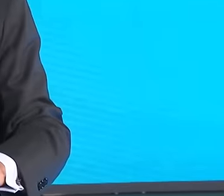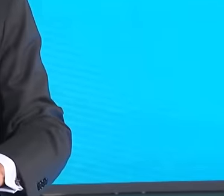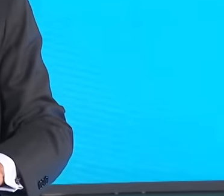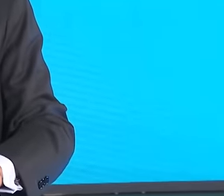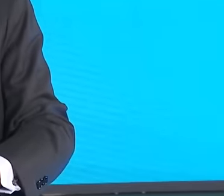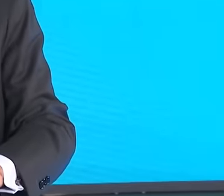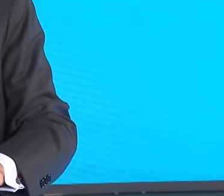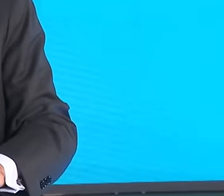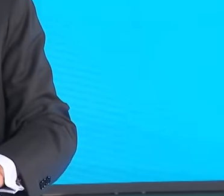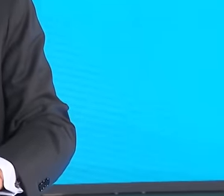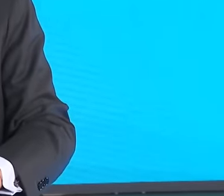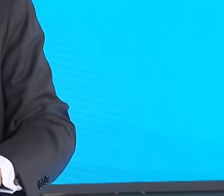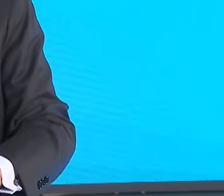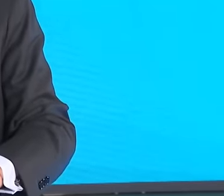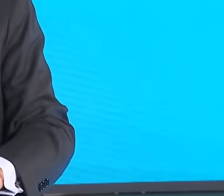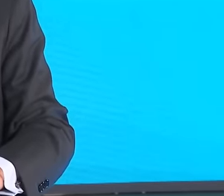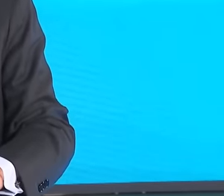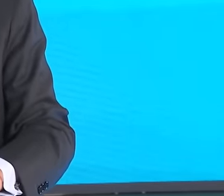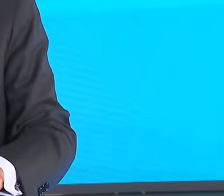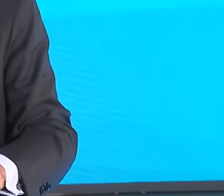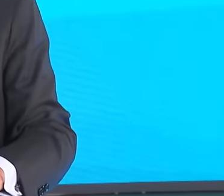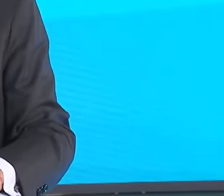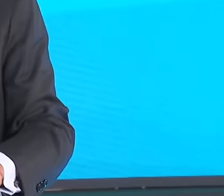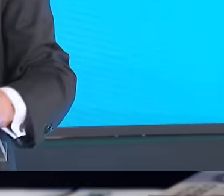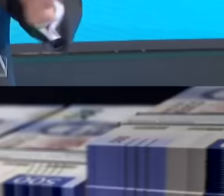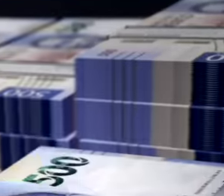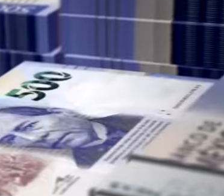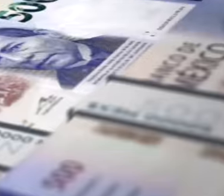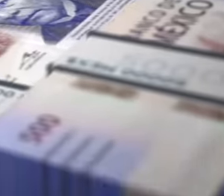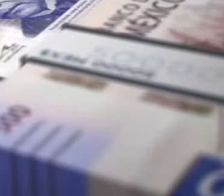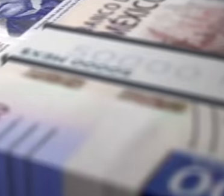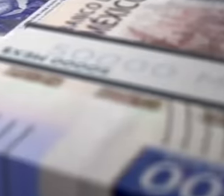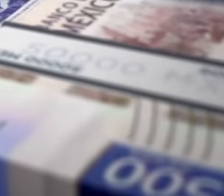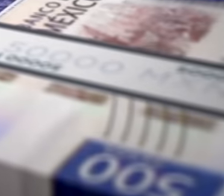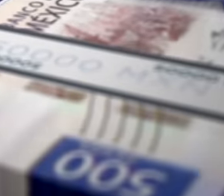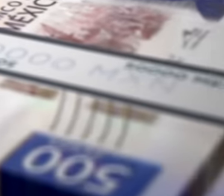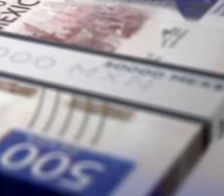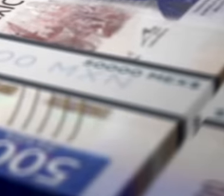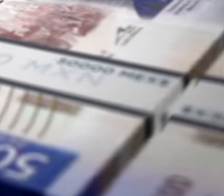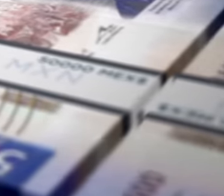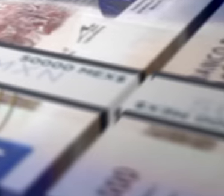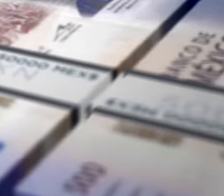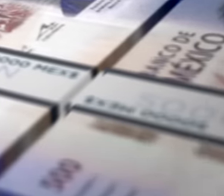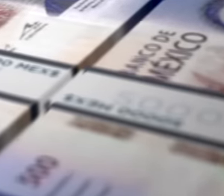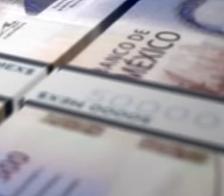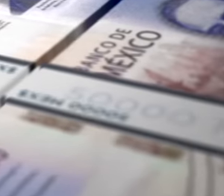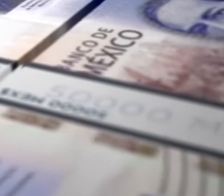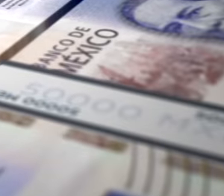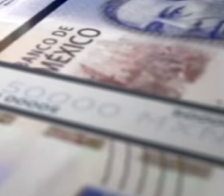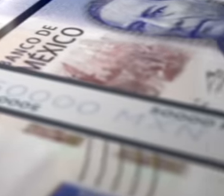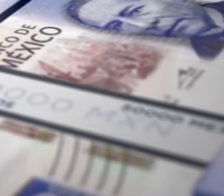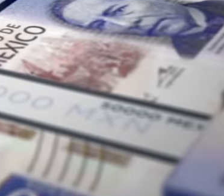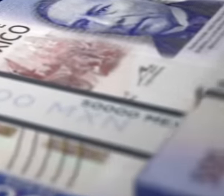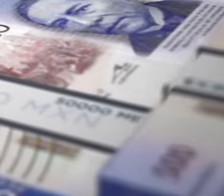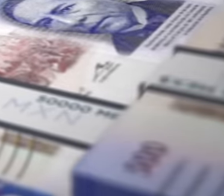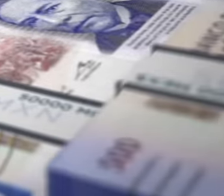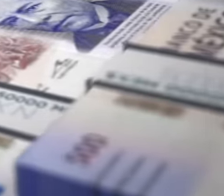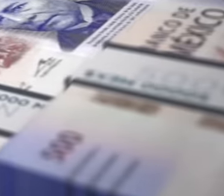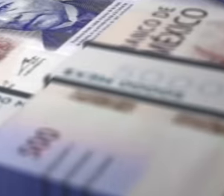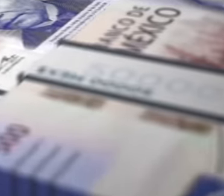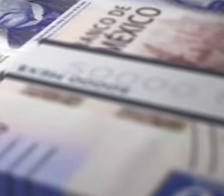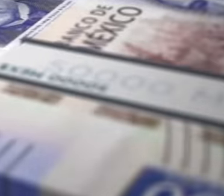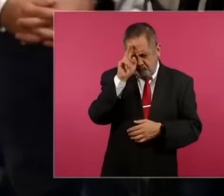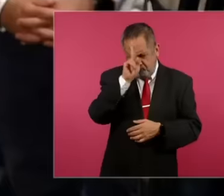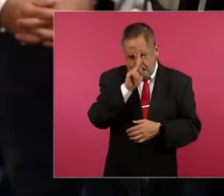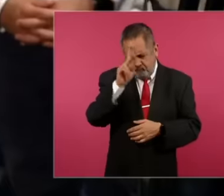a su patrón, Salinas Pliego, que pague lo que deben impuestos al gobierno de México. Acto que incomodó